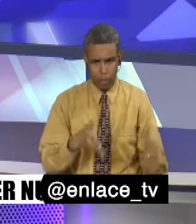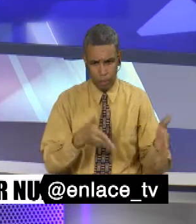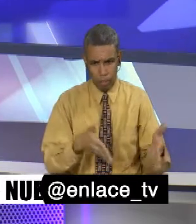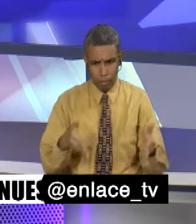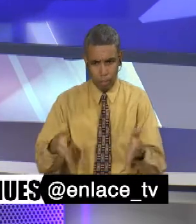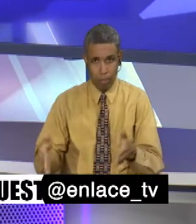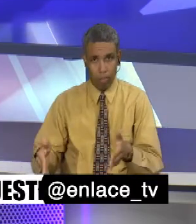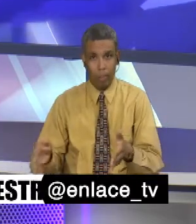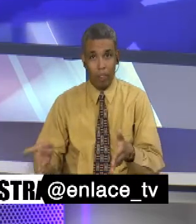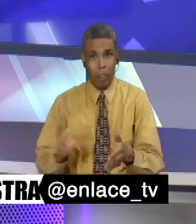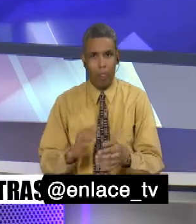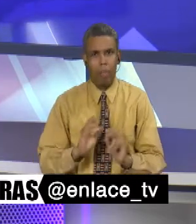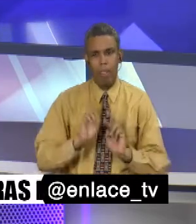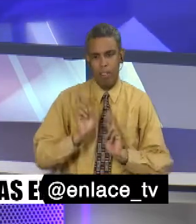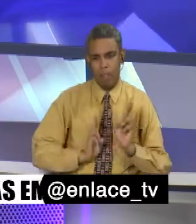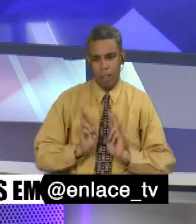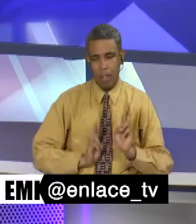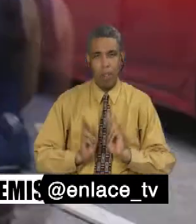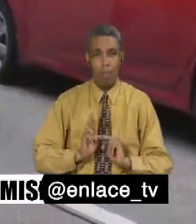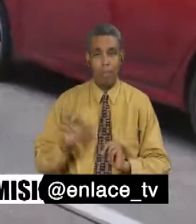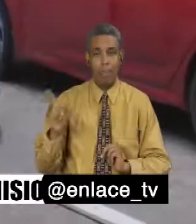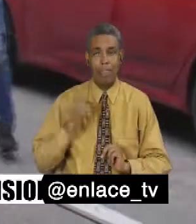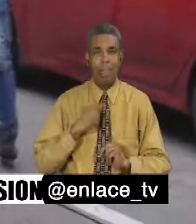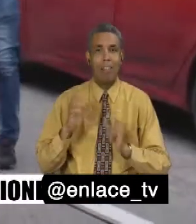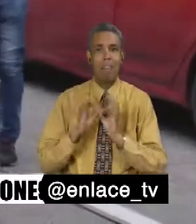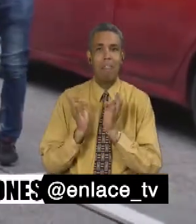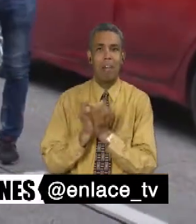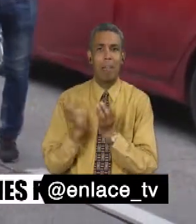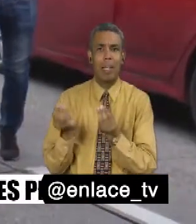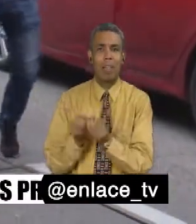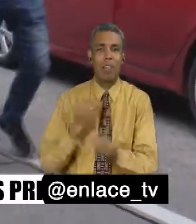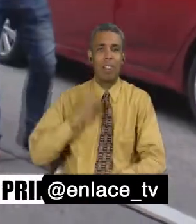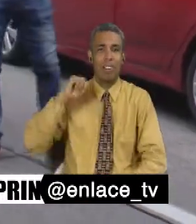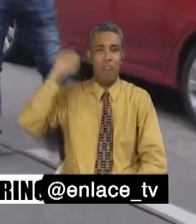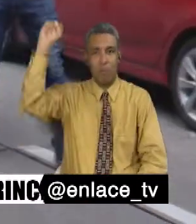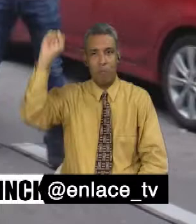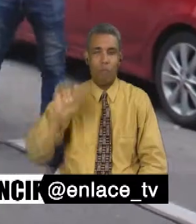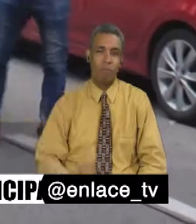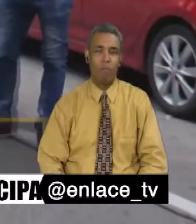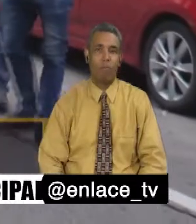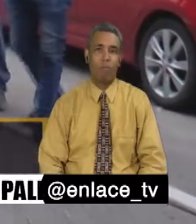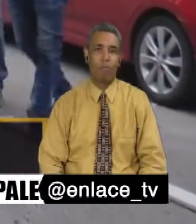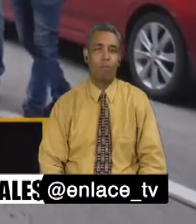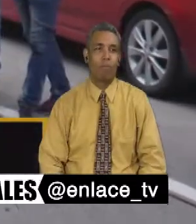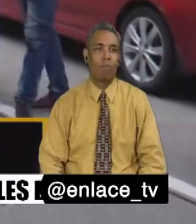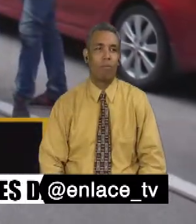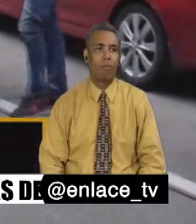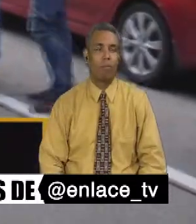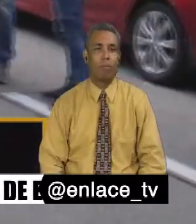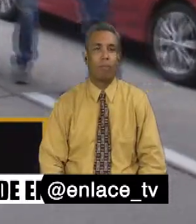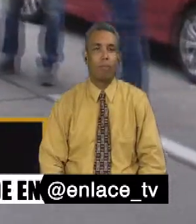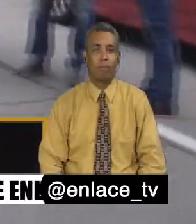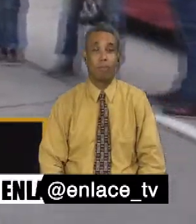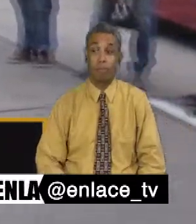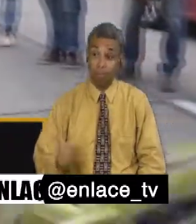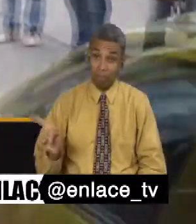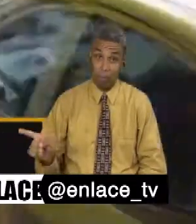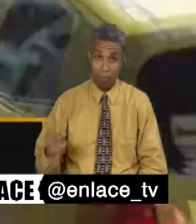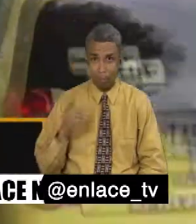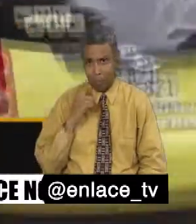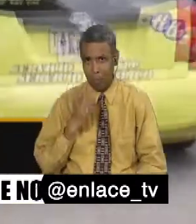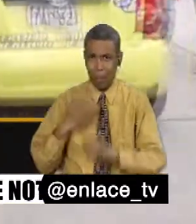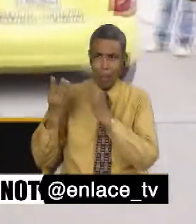lavadora, un televisor y una nevera. A ritmo de tamboras y hacia la puerta de la casa de la